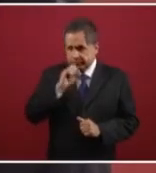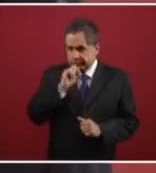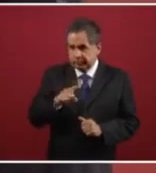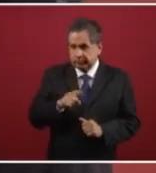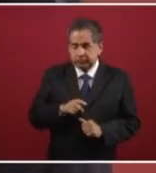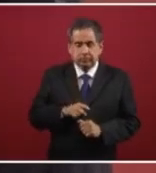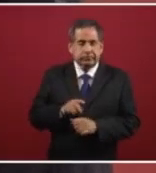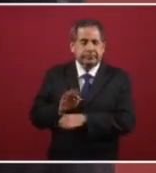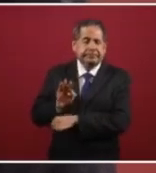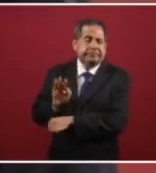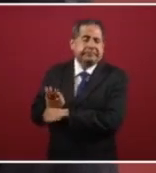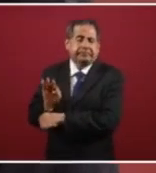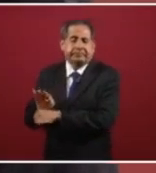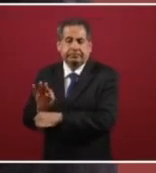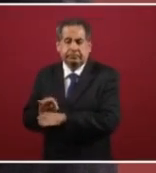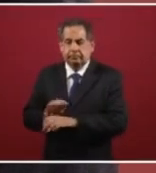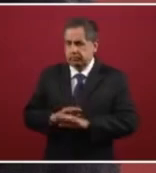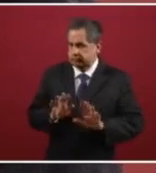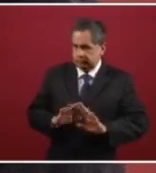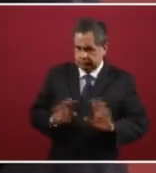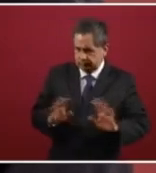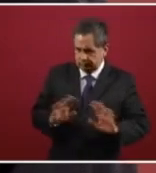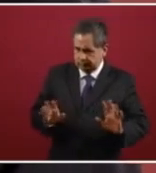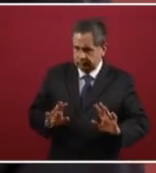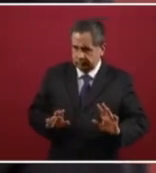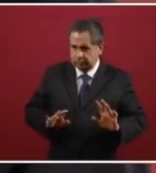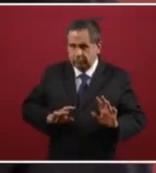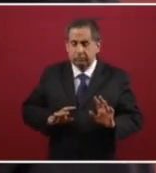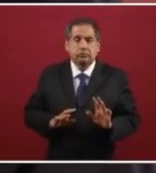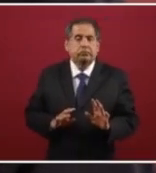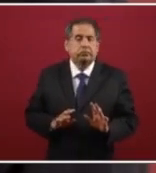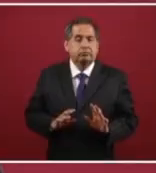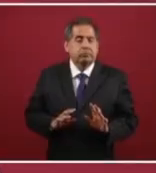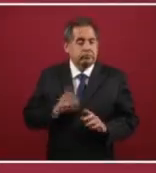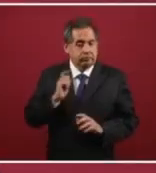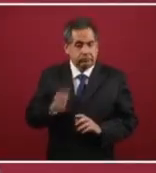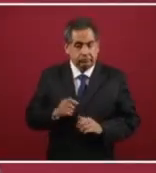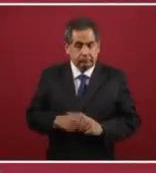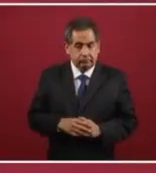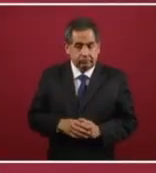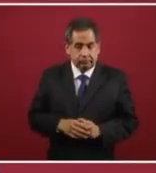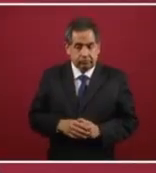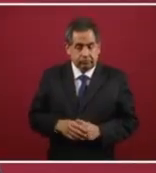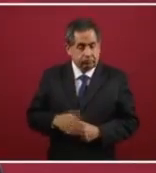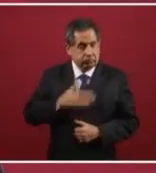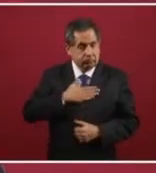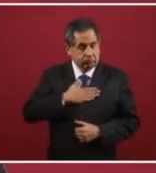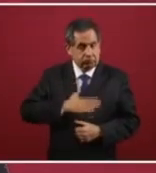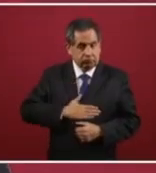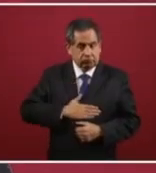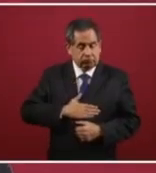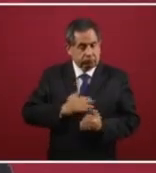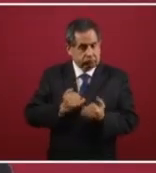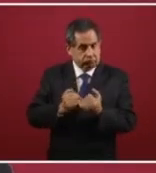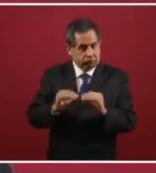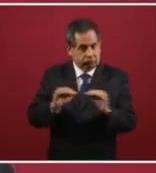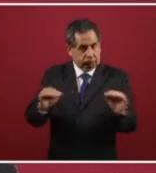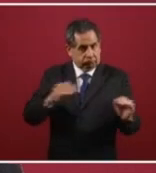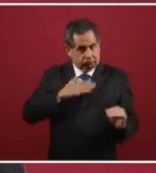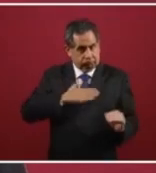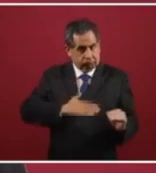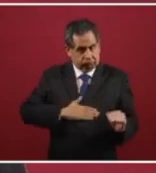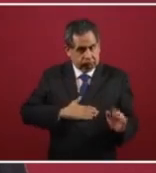soy tapadera. O sea, es el justo medio. O